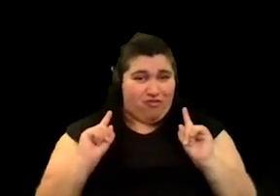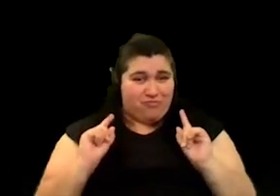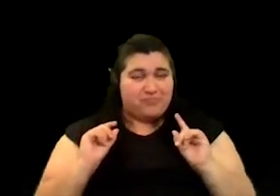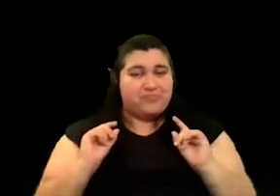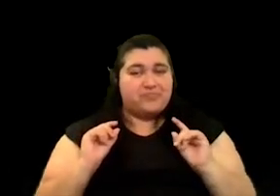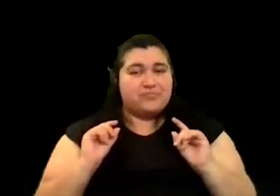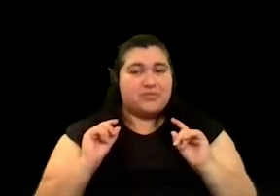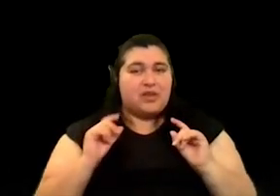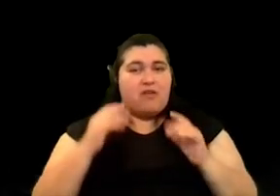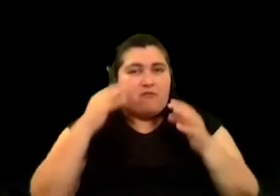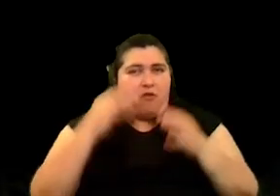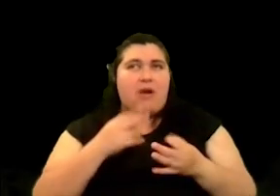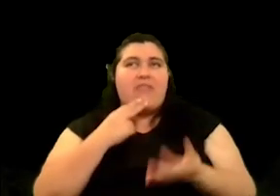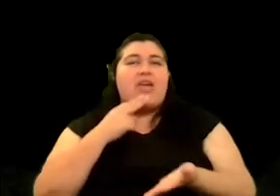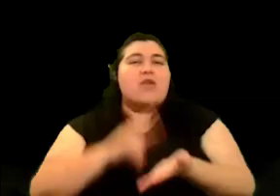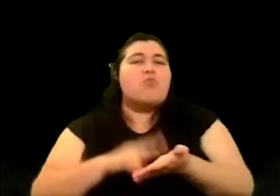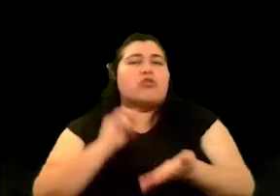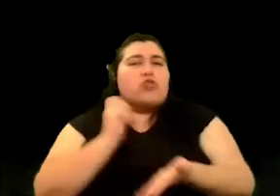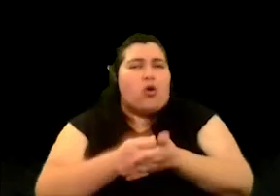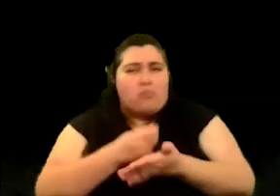no legítimo de impuestos.